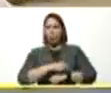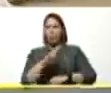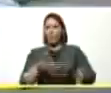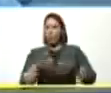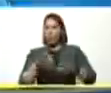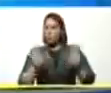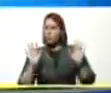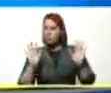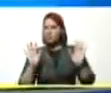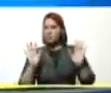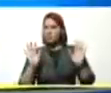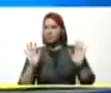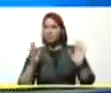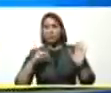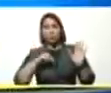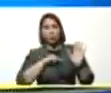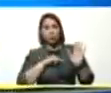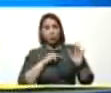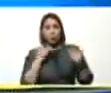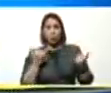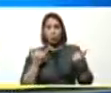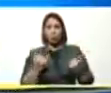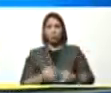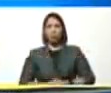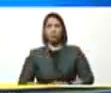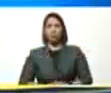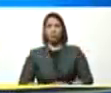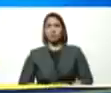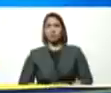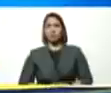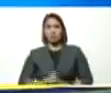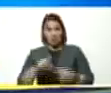a esta hora ya estaremos nosotros